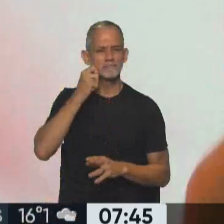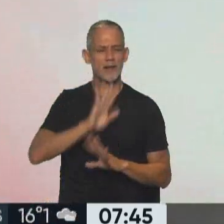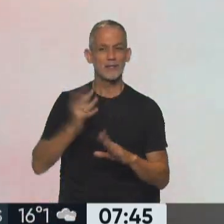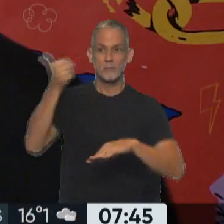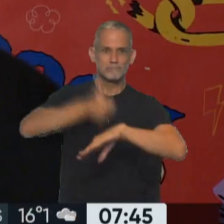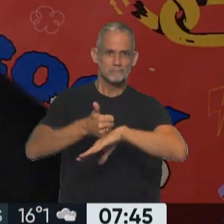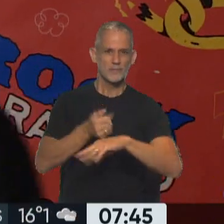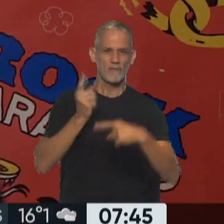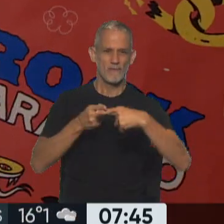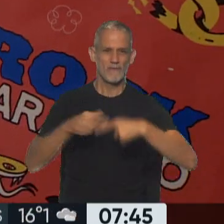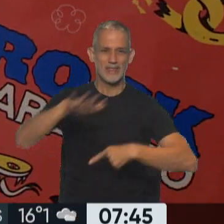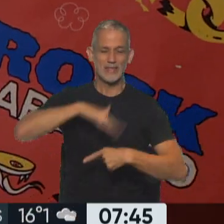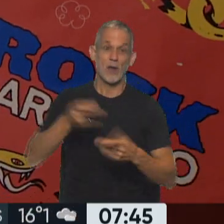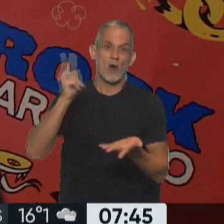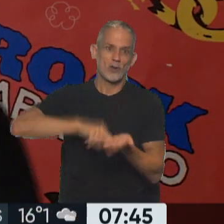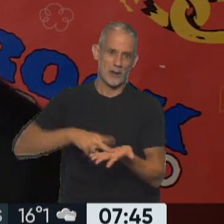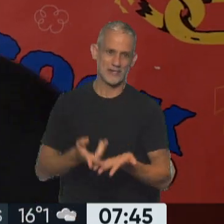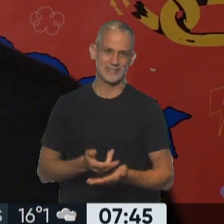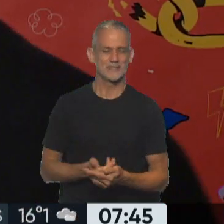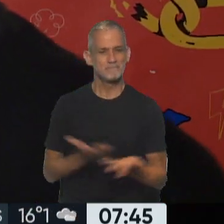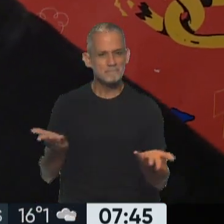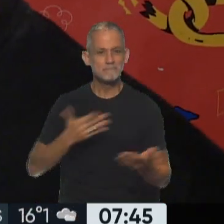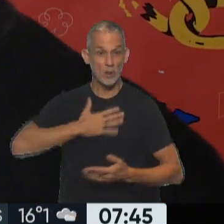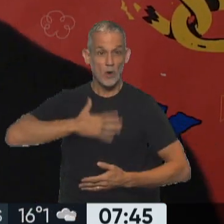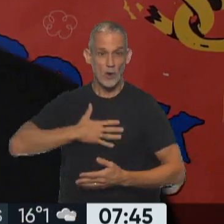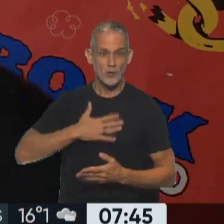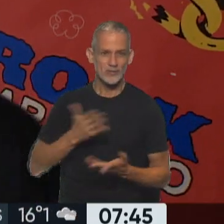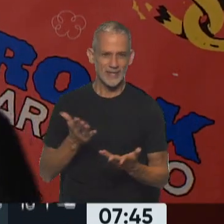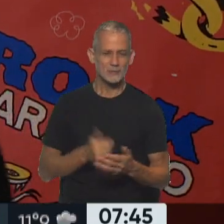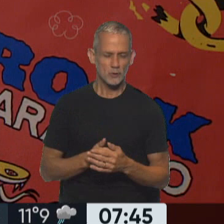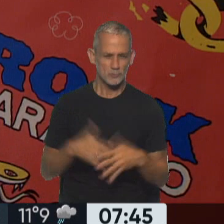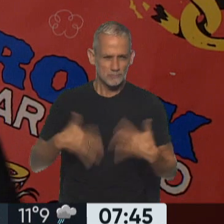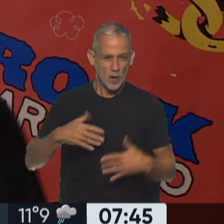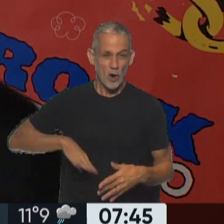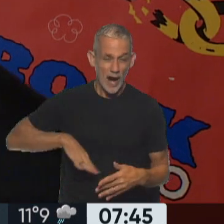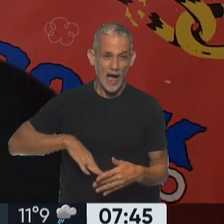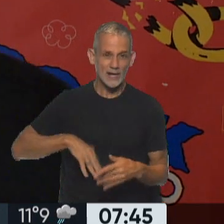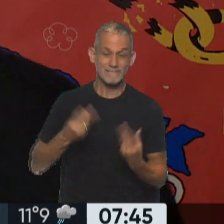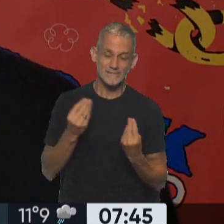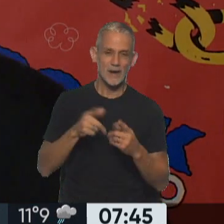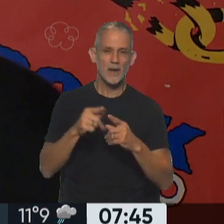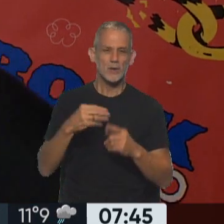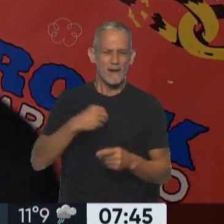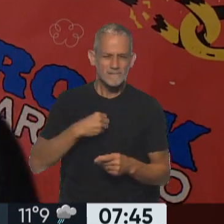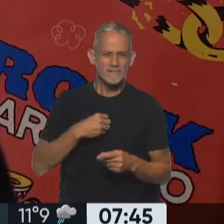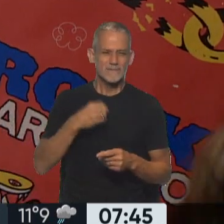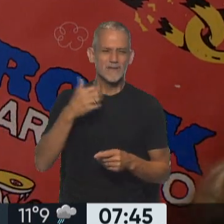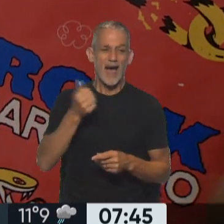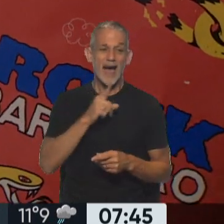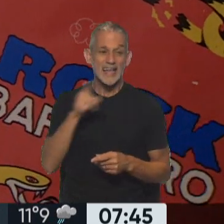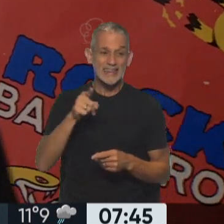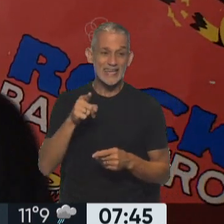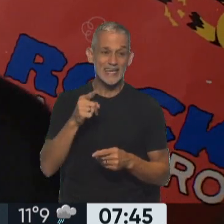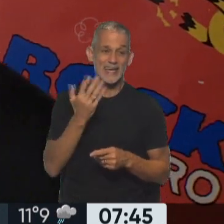ser parte de este festival de nuevo. Así que bueno, muy contentos, manijas. Espero que toda la gente ahí, que todos los hinchas de la T que estén viendo,